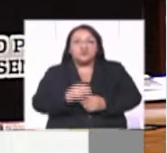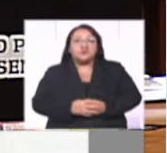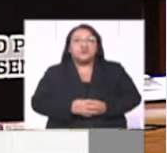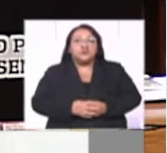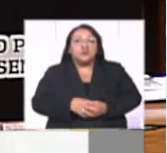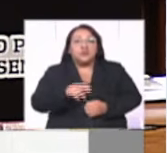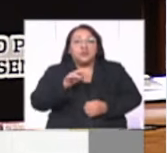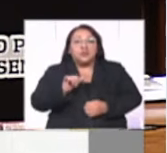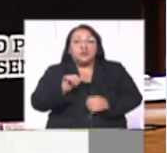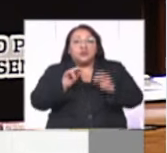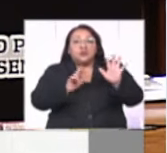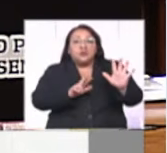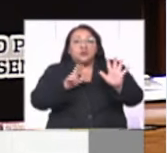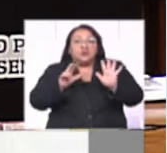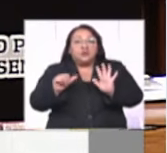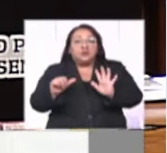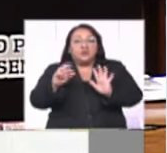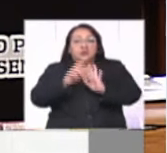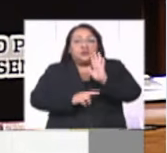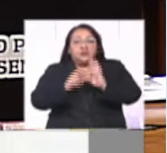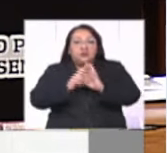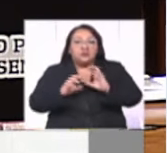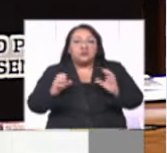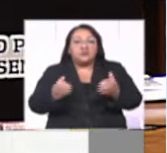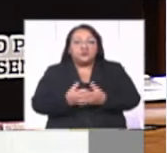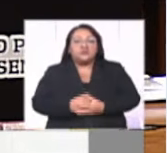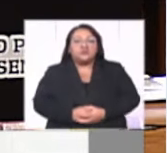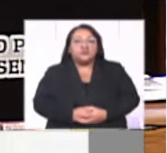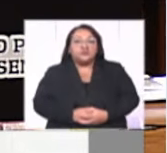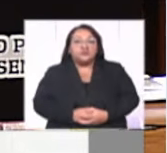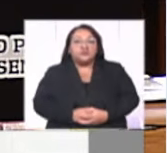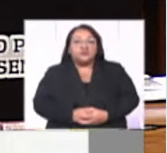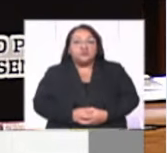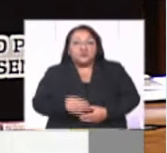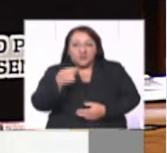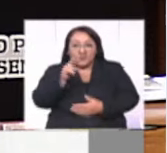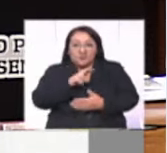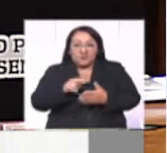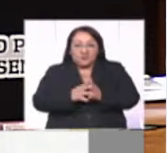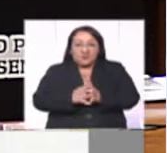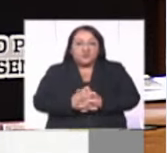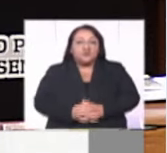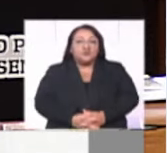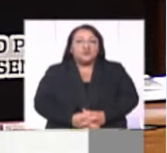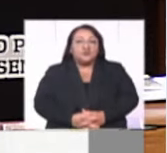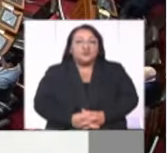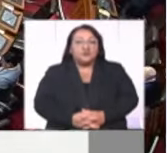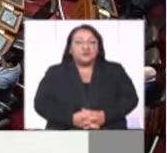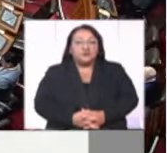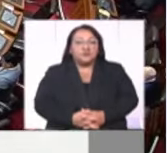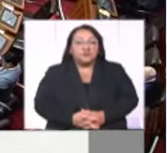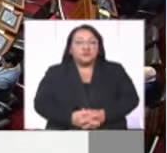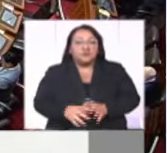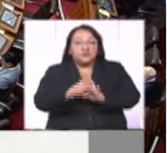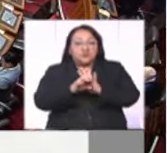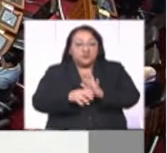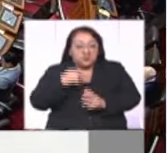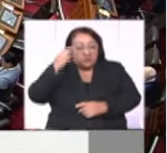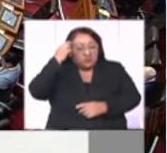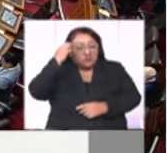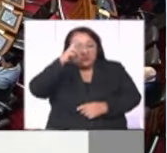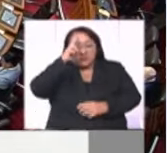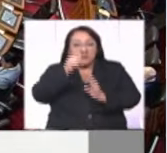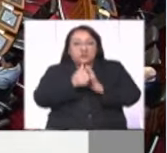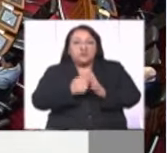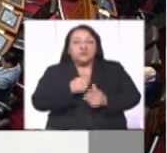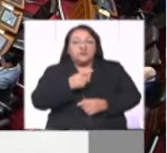y 86 del Reglamento del Congreso de la República. Señor relator de lectura. Constitución Política del Perú,